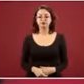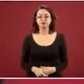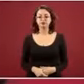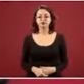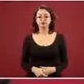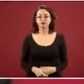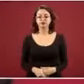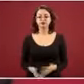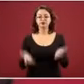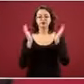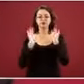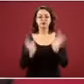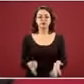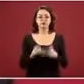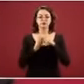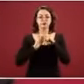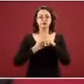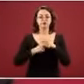Ya comenzamos,